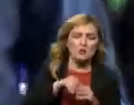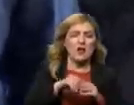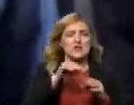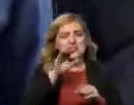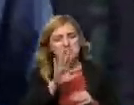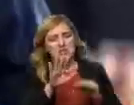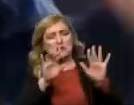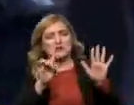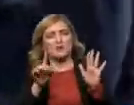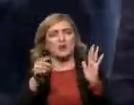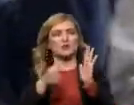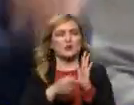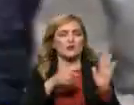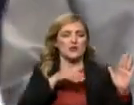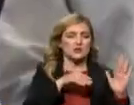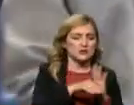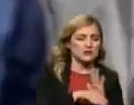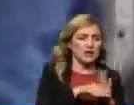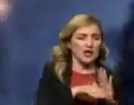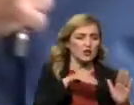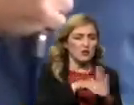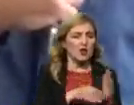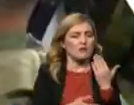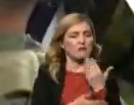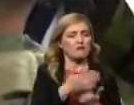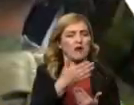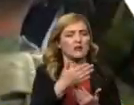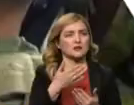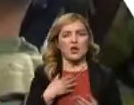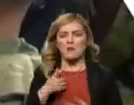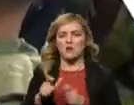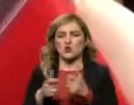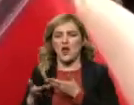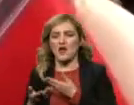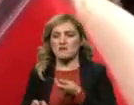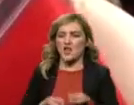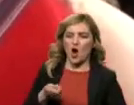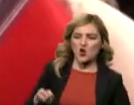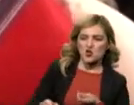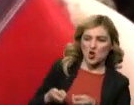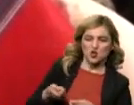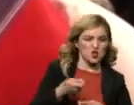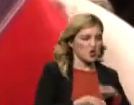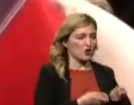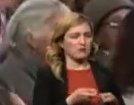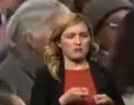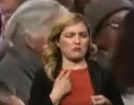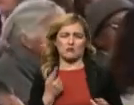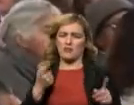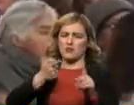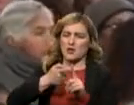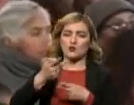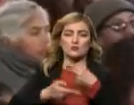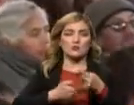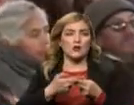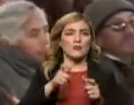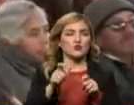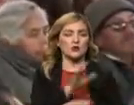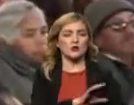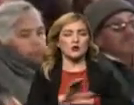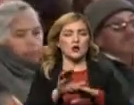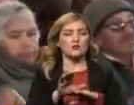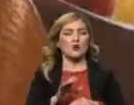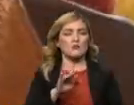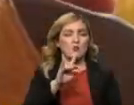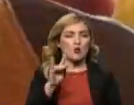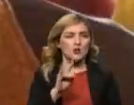los centros de acopio, eliminar la intermediación en la comercialización. Delegados de Imbabura, Pichincha, Cotopaxi, Tungurahua, Bolívar y Chimborazo asistieron